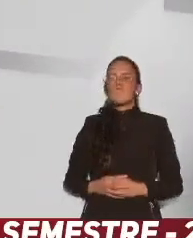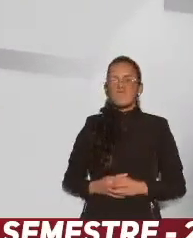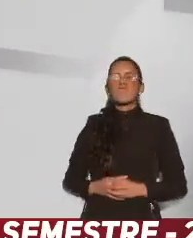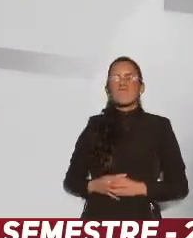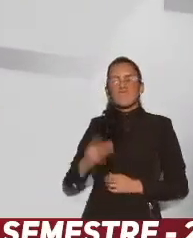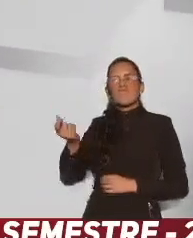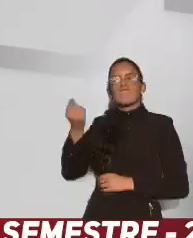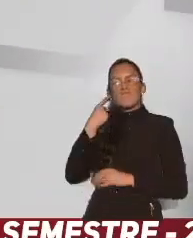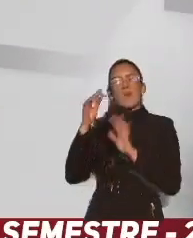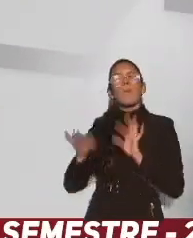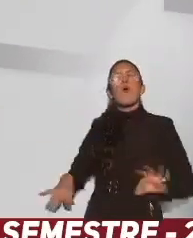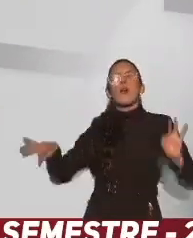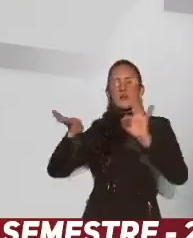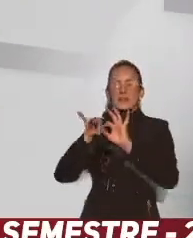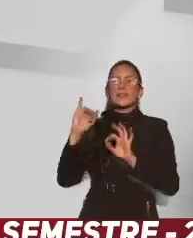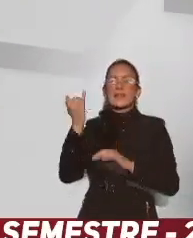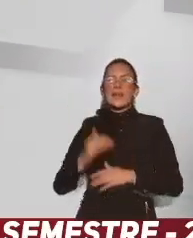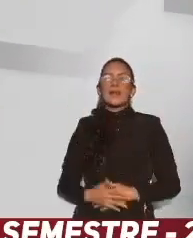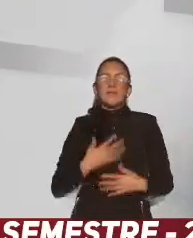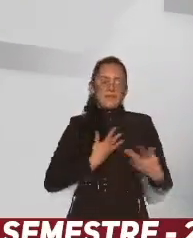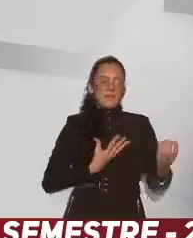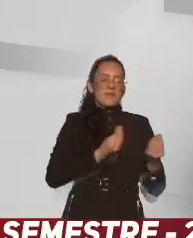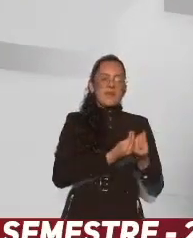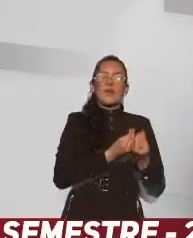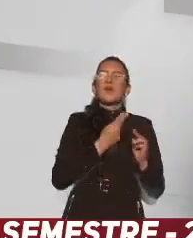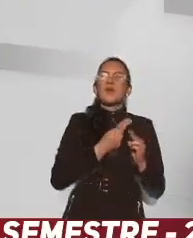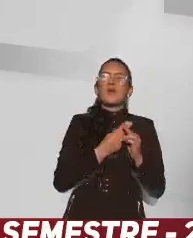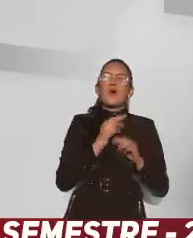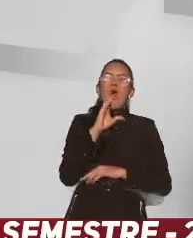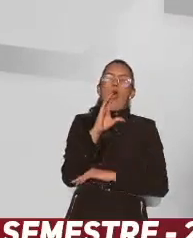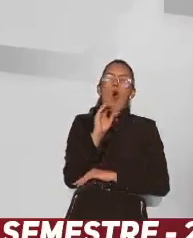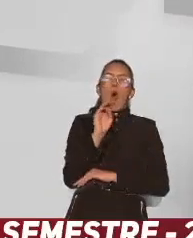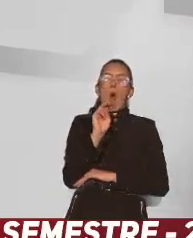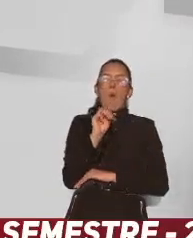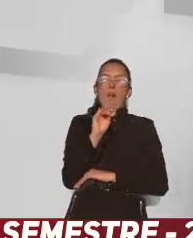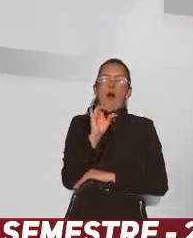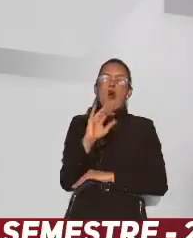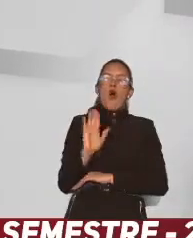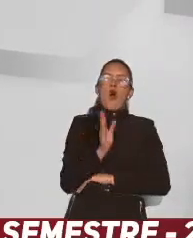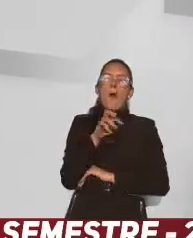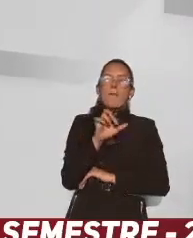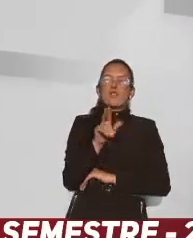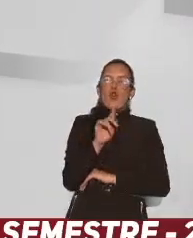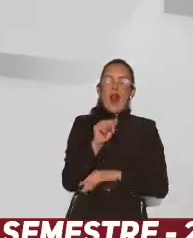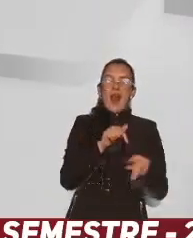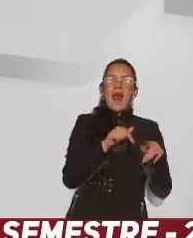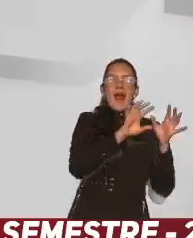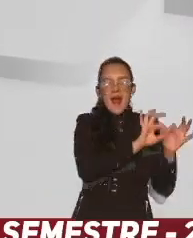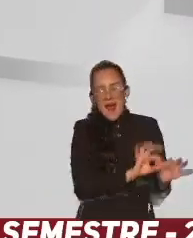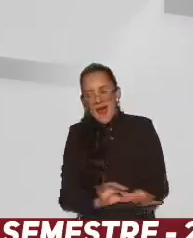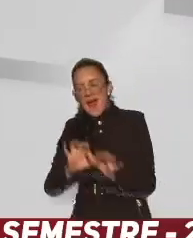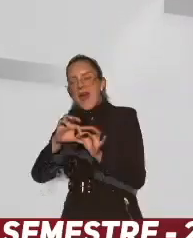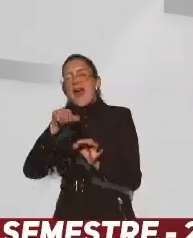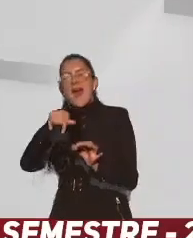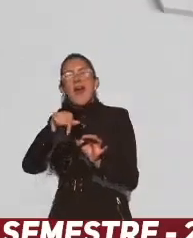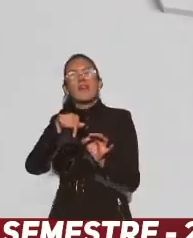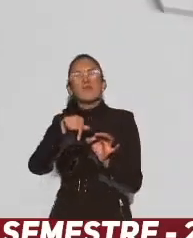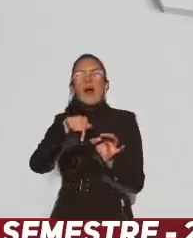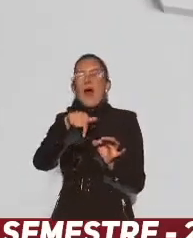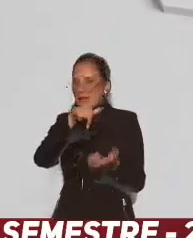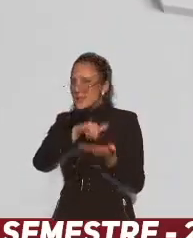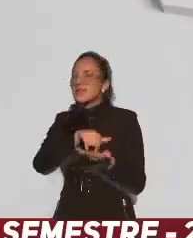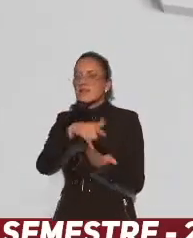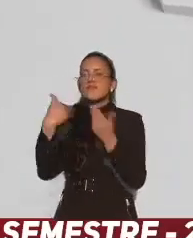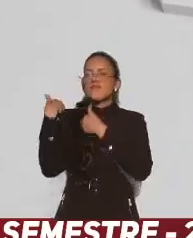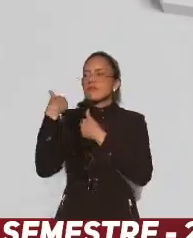Ávila. El comando de personal, a través de la afilia a todos nuestros soldados, a